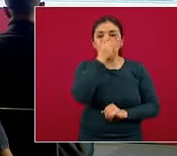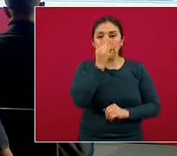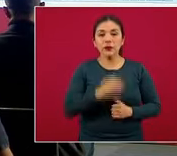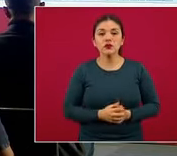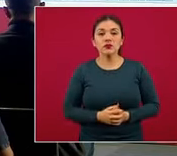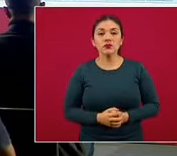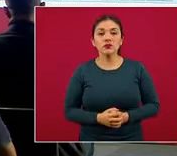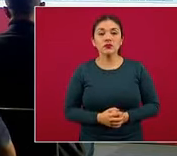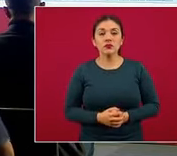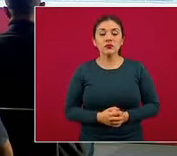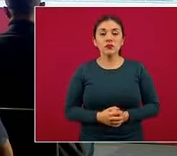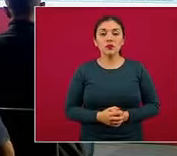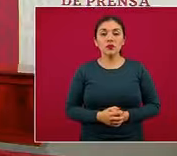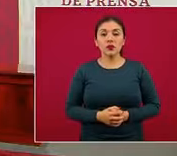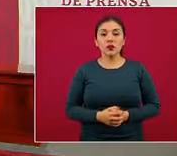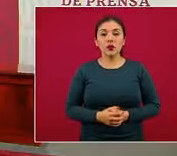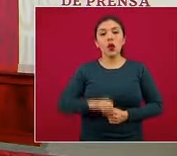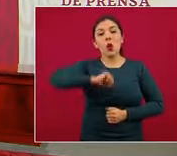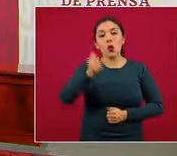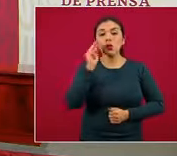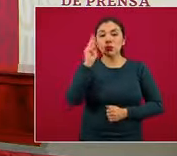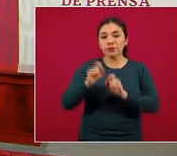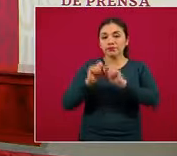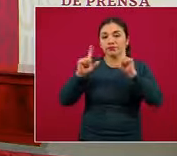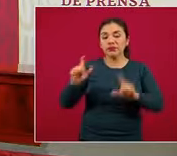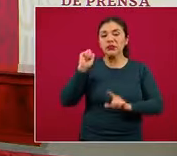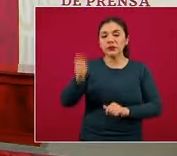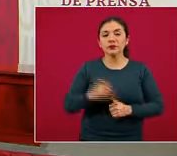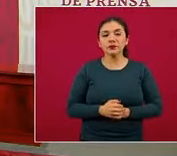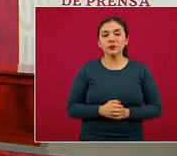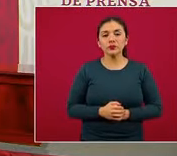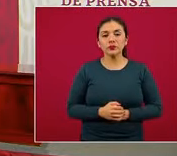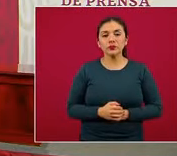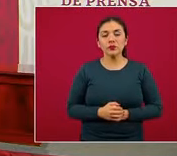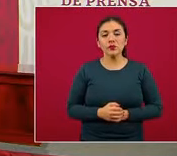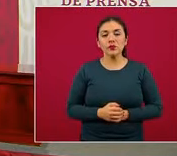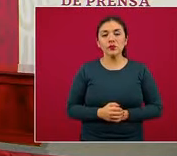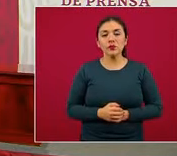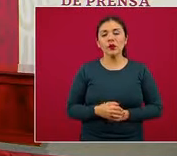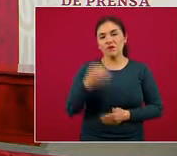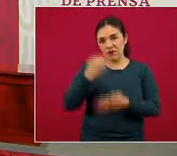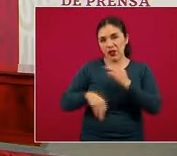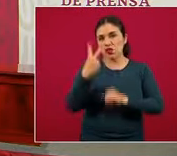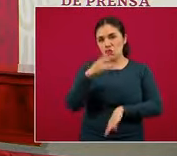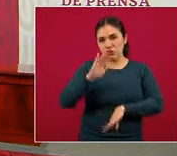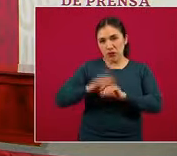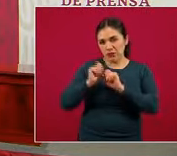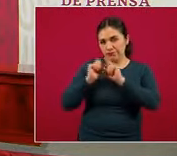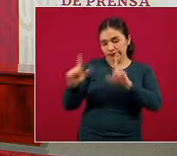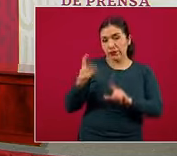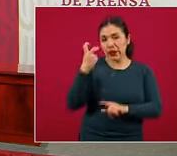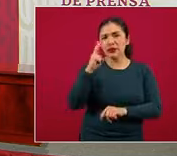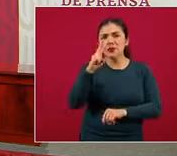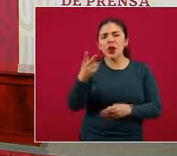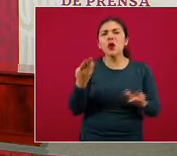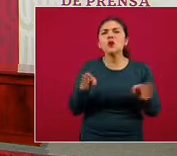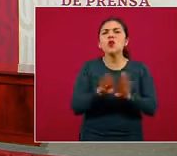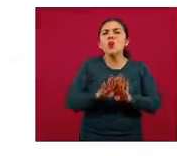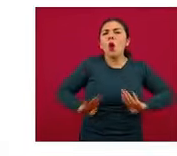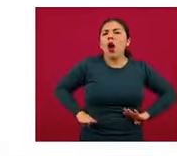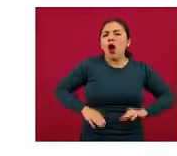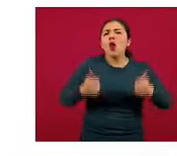la siguiente diapositiva, son 2 más, esta es la penúltima. Aquí vemos el comportamiento, pero